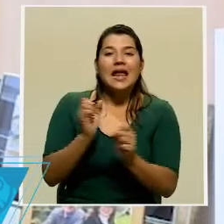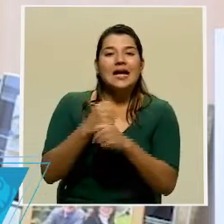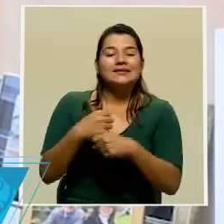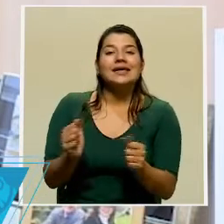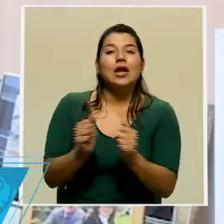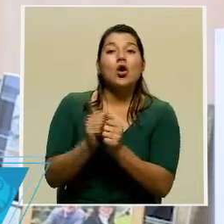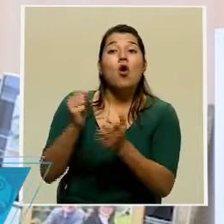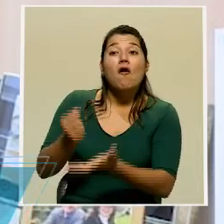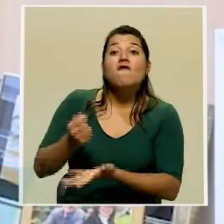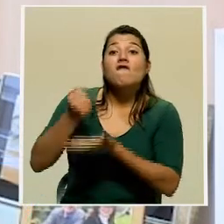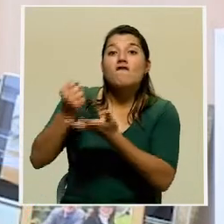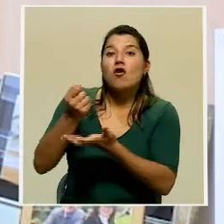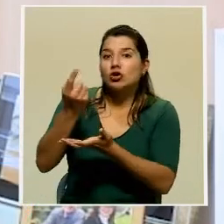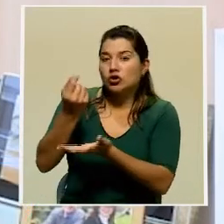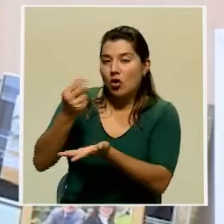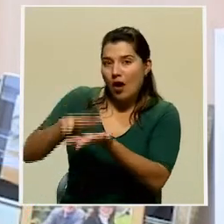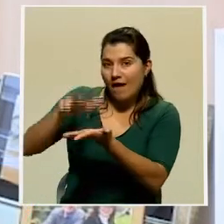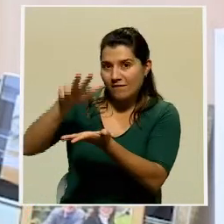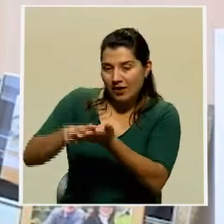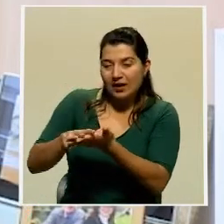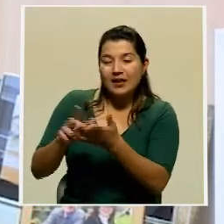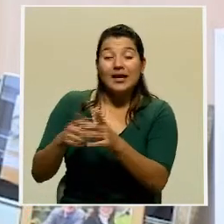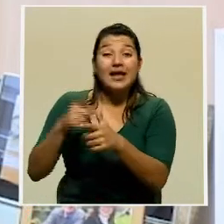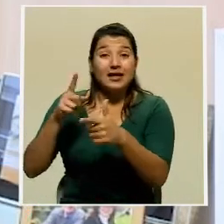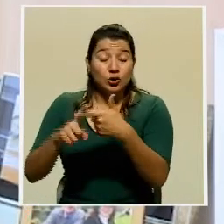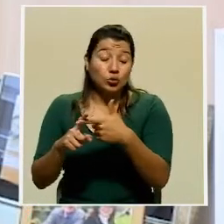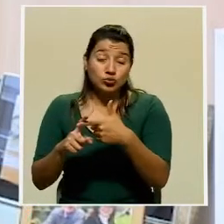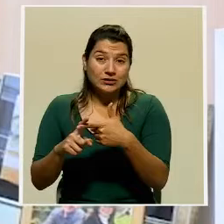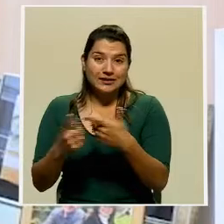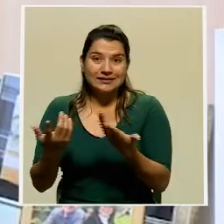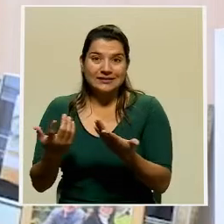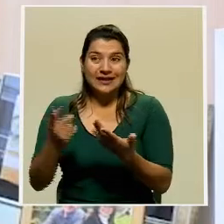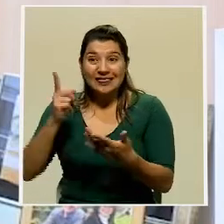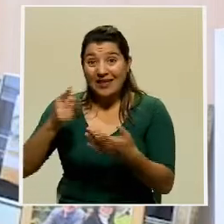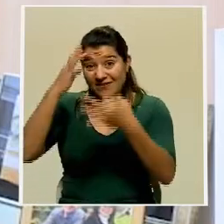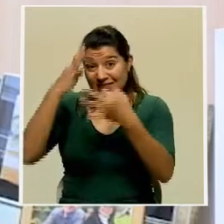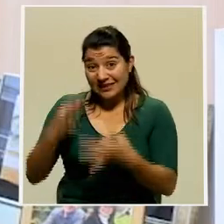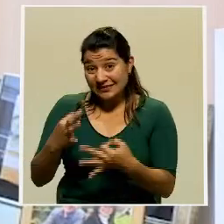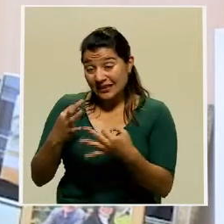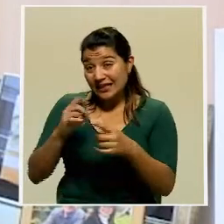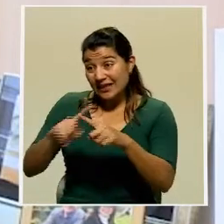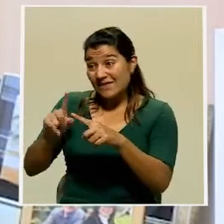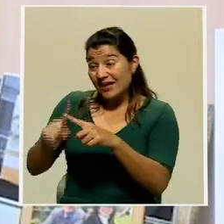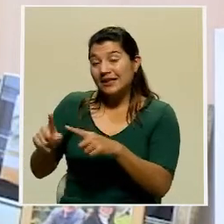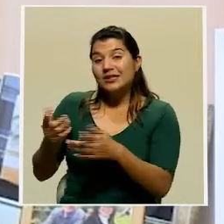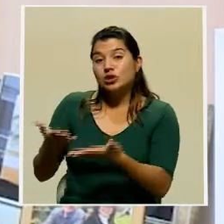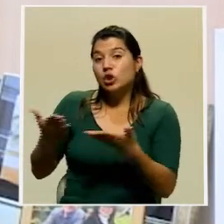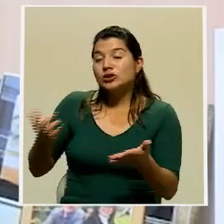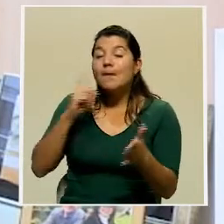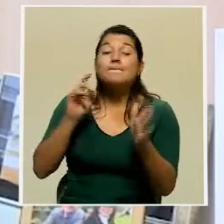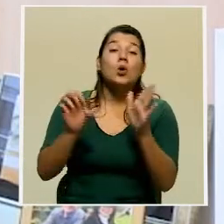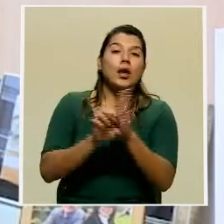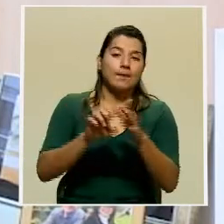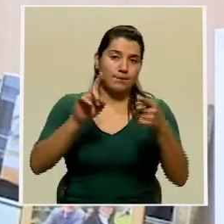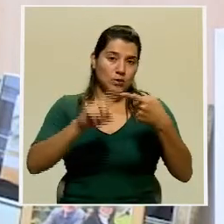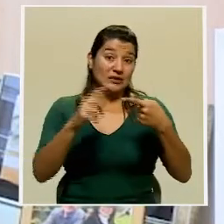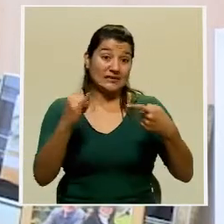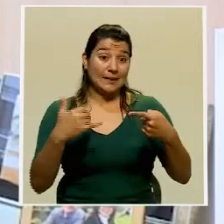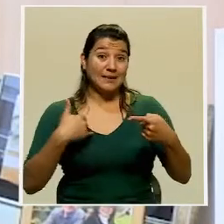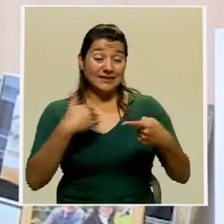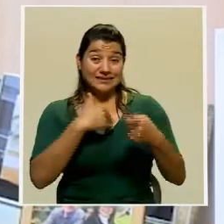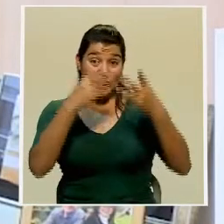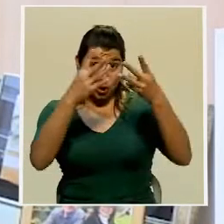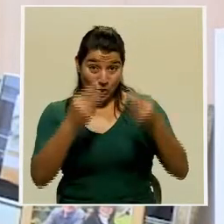y ahí tiene varios elementos que decidir. El número 1, si Hacienda va a ser juez y parte, va a estar presupuestando